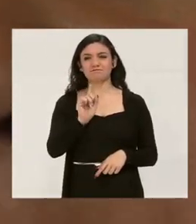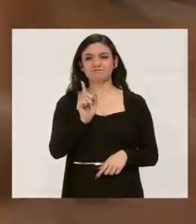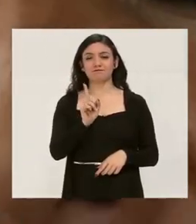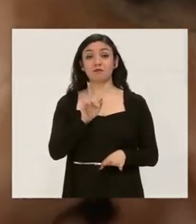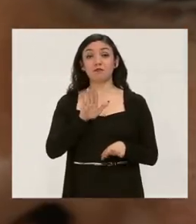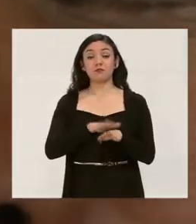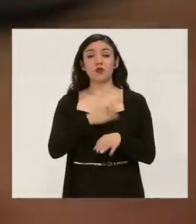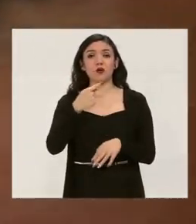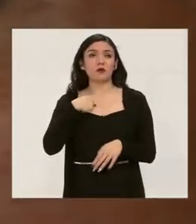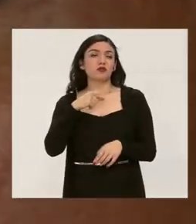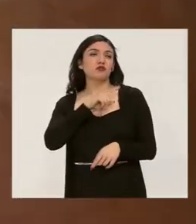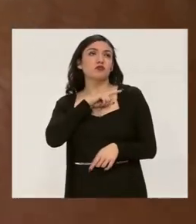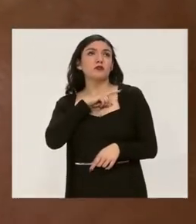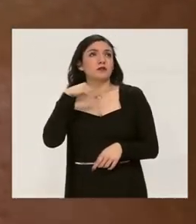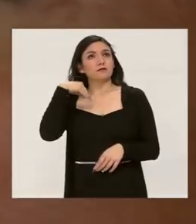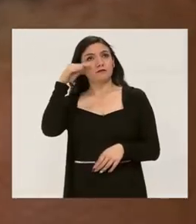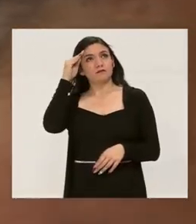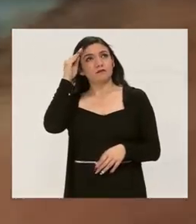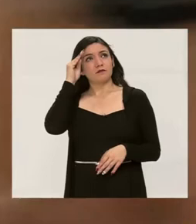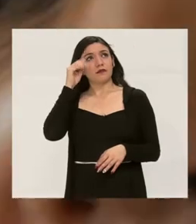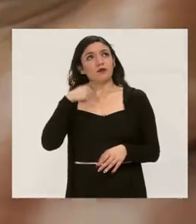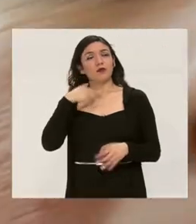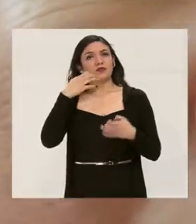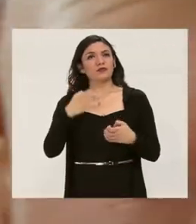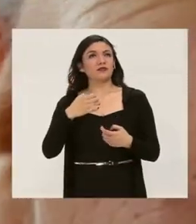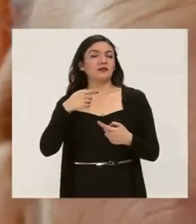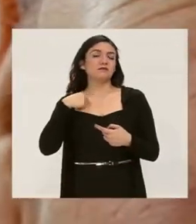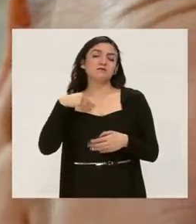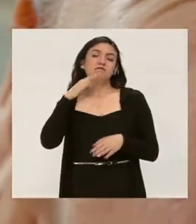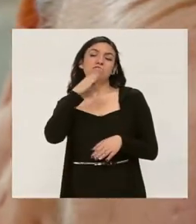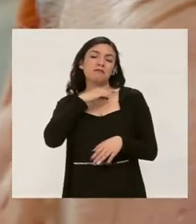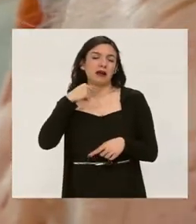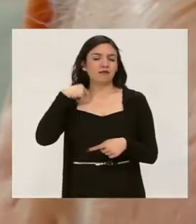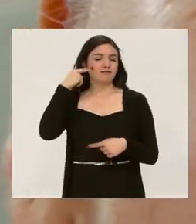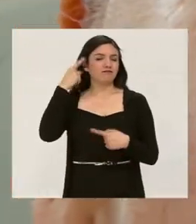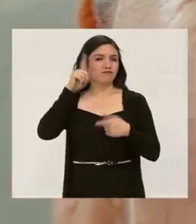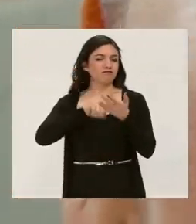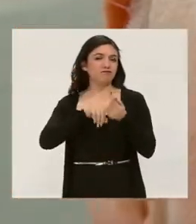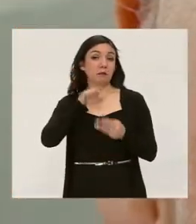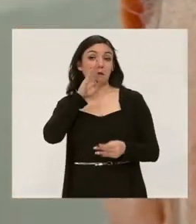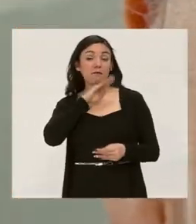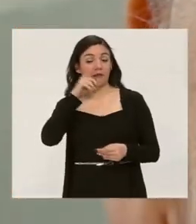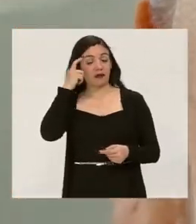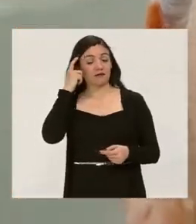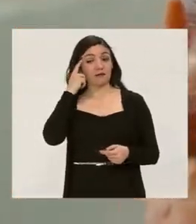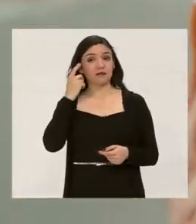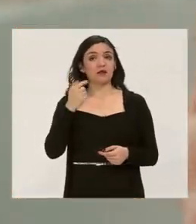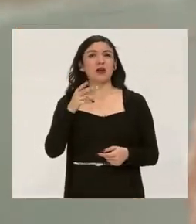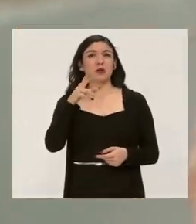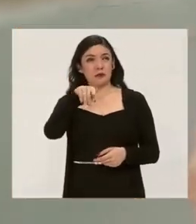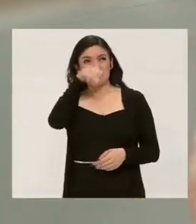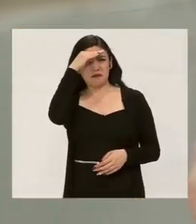malo. Para mí no era, pues, nomás me la puse por cuando andaba mal así.